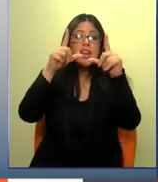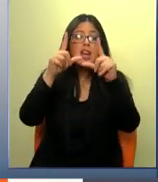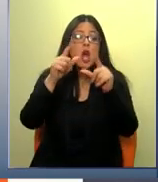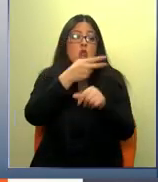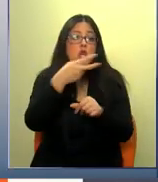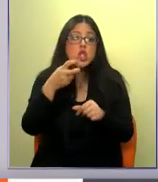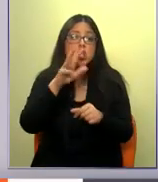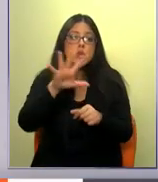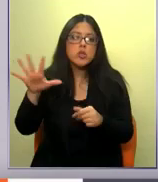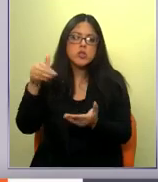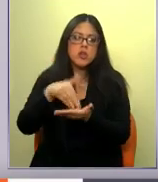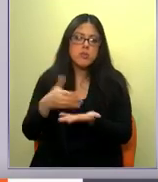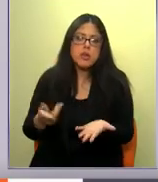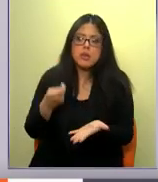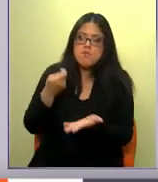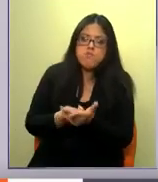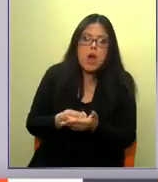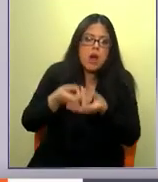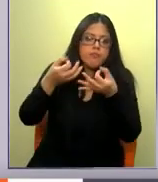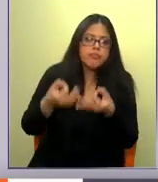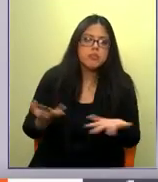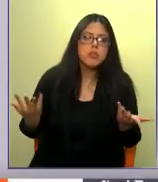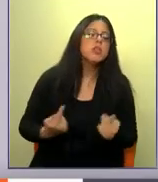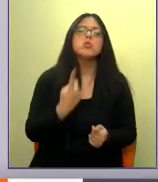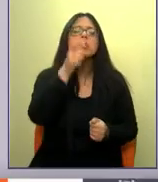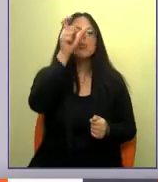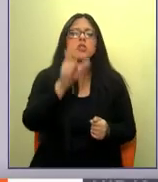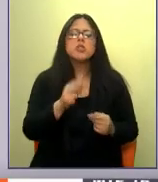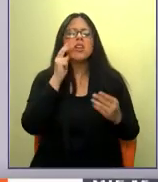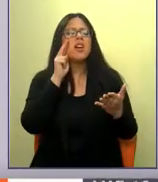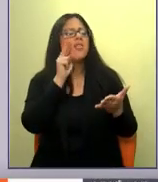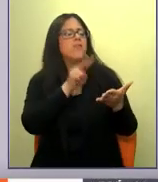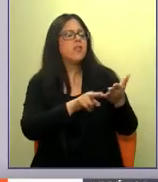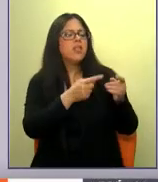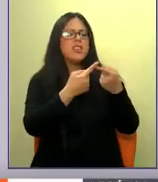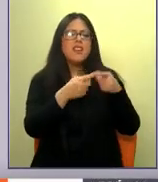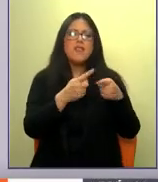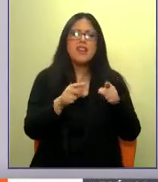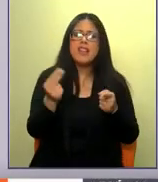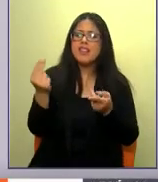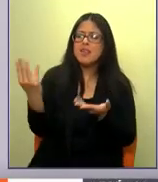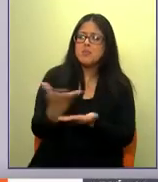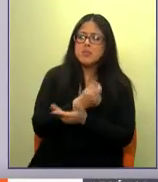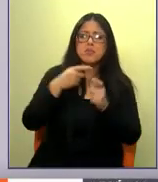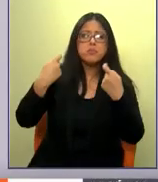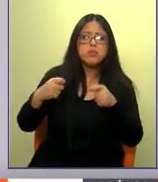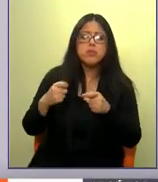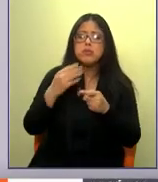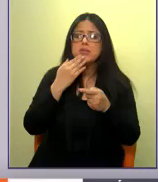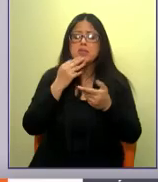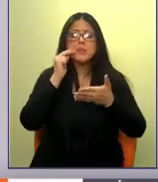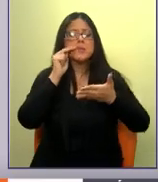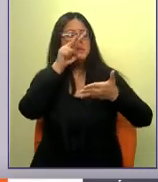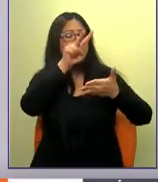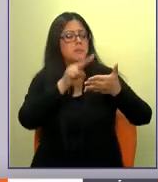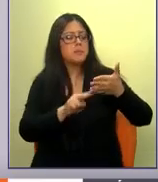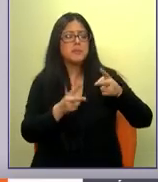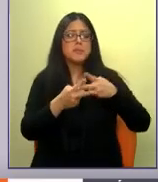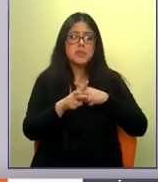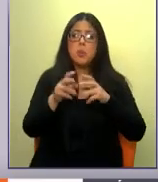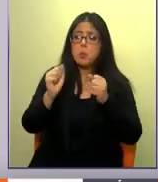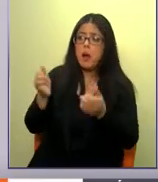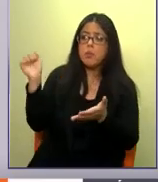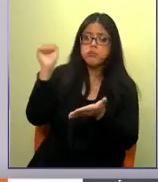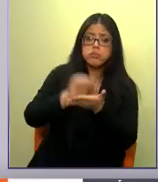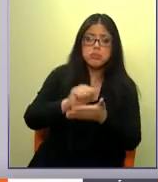mil pesos. Si un consumidor ve que hay diferencia entre los gastos de cobranza y lo que arroja esta herramienta, puede reclamar al